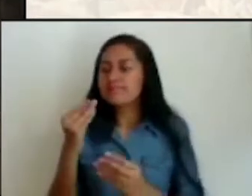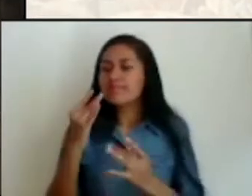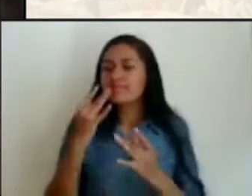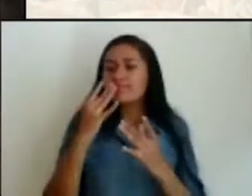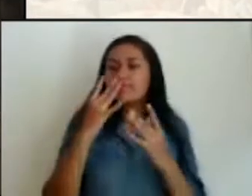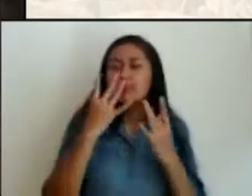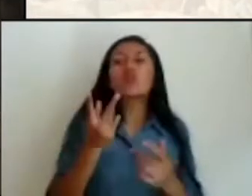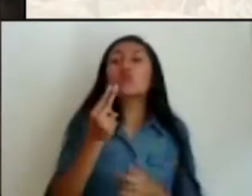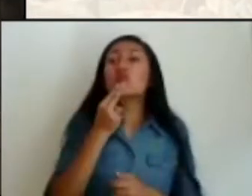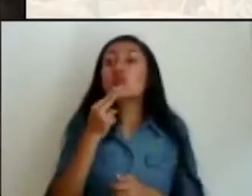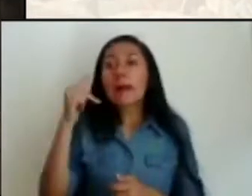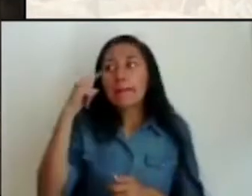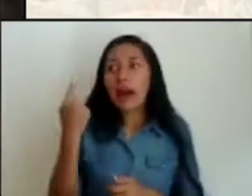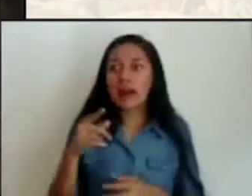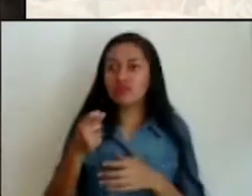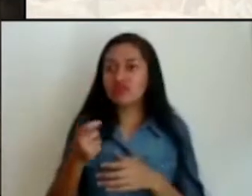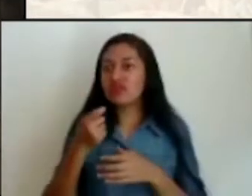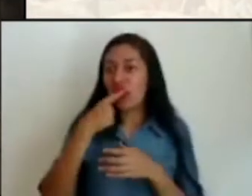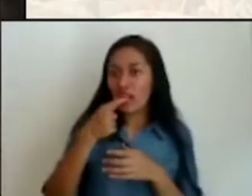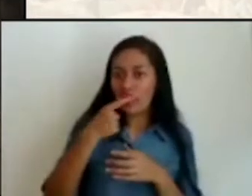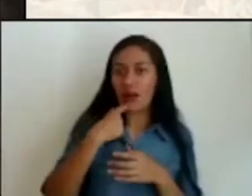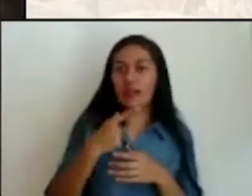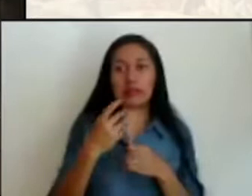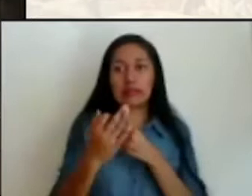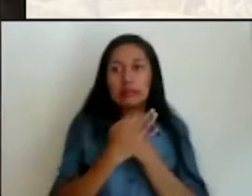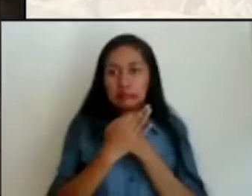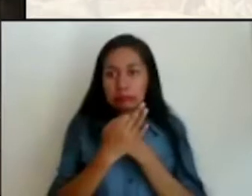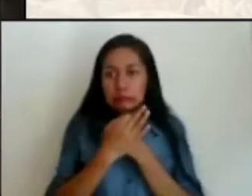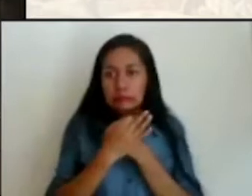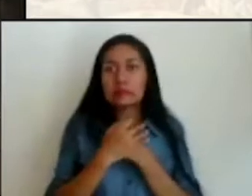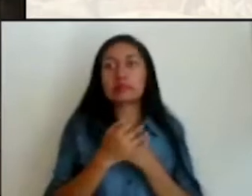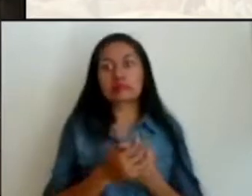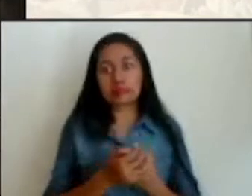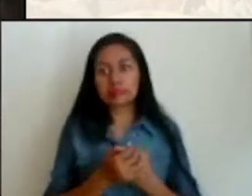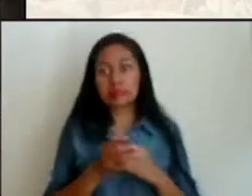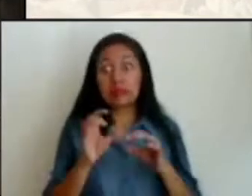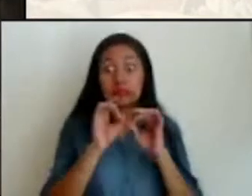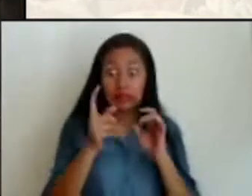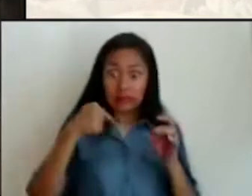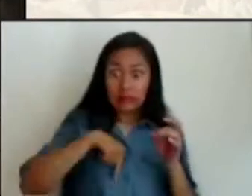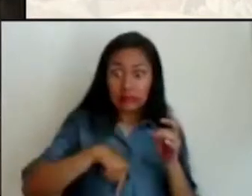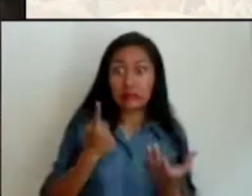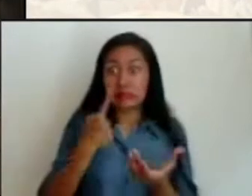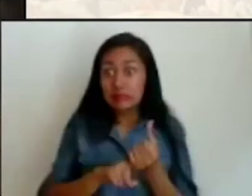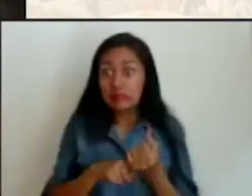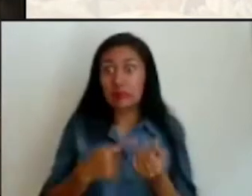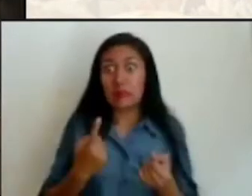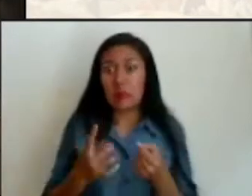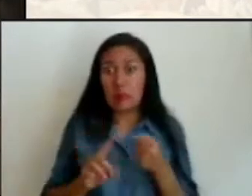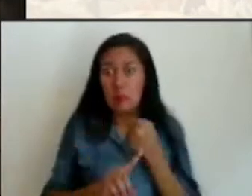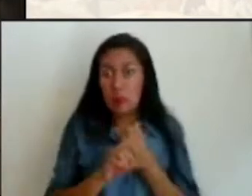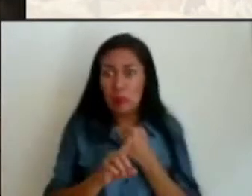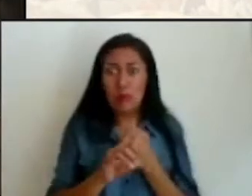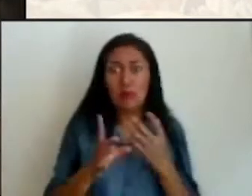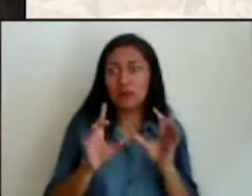como medicamentos para evitar todo tipo de corrupción y todo tipo de problemas. Entonces, se insiste con